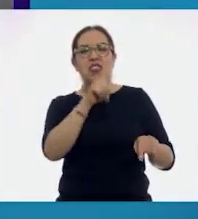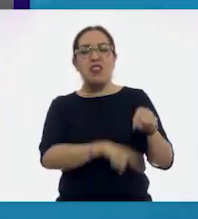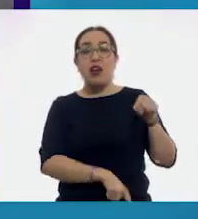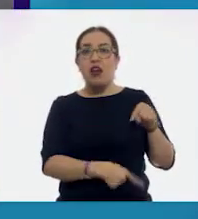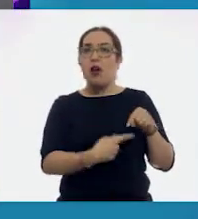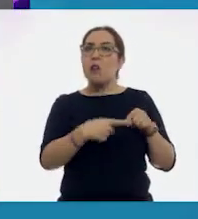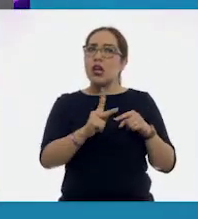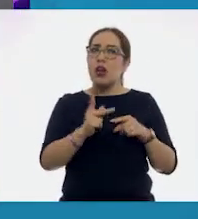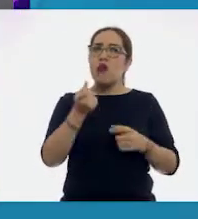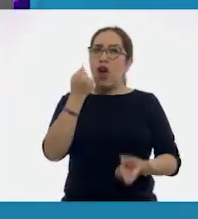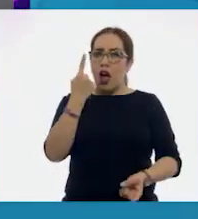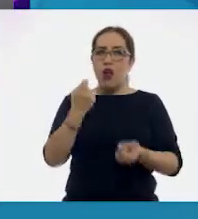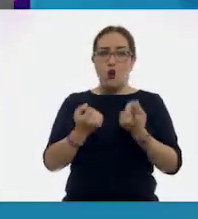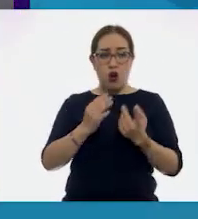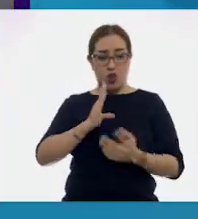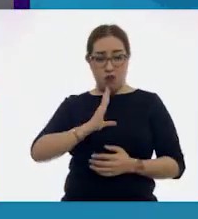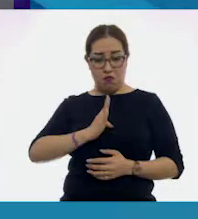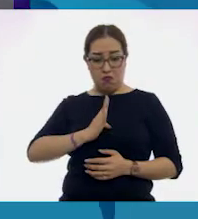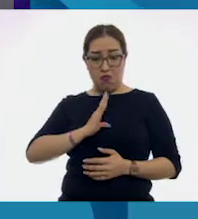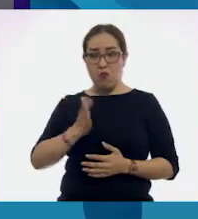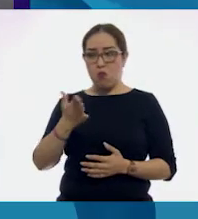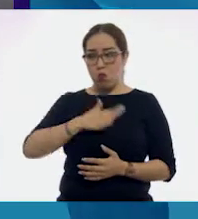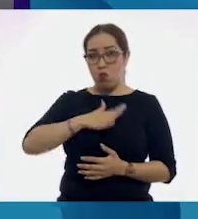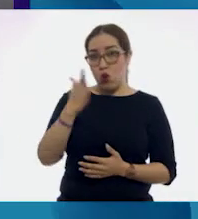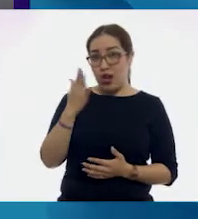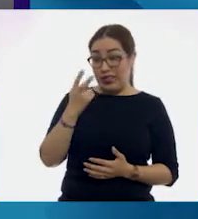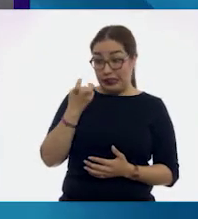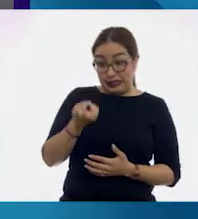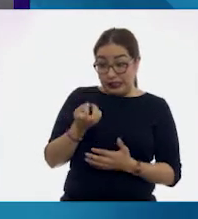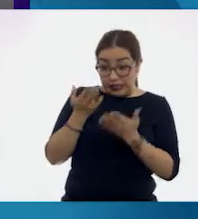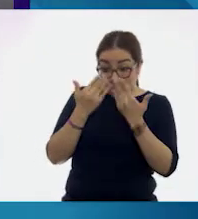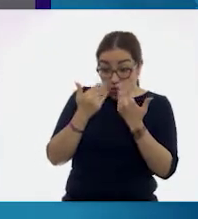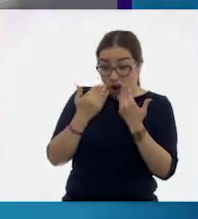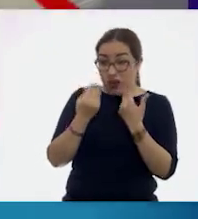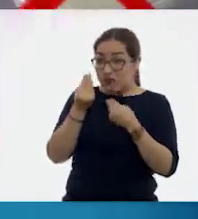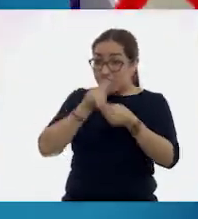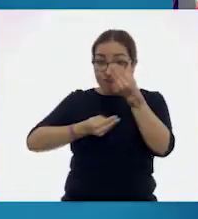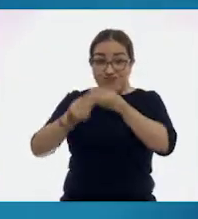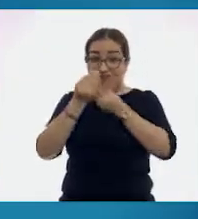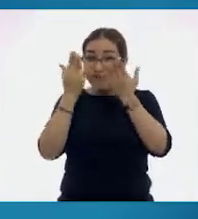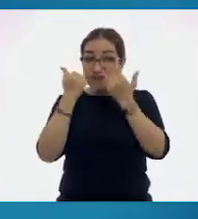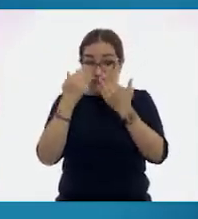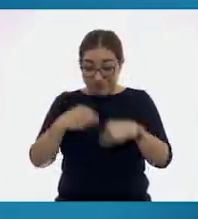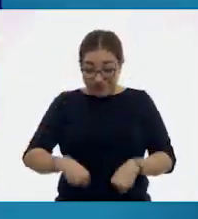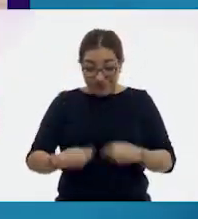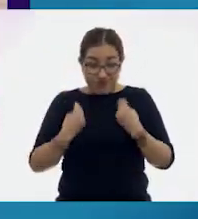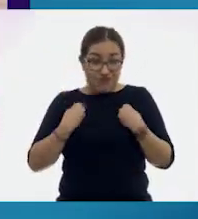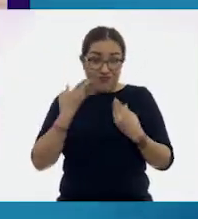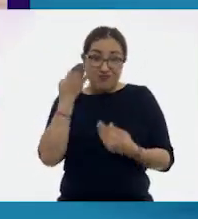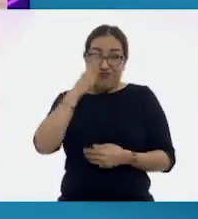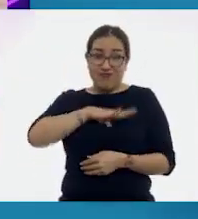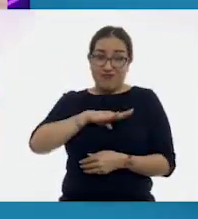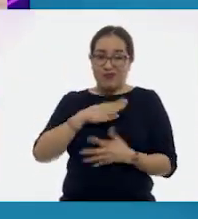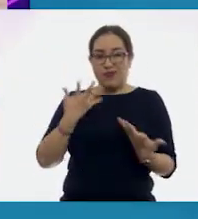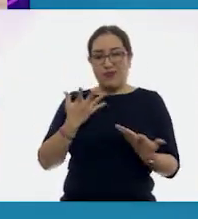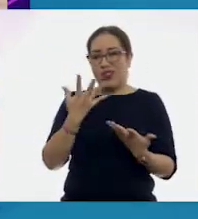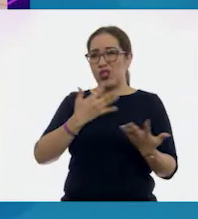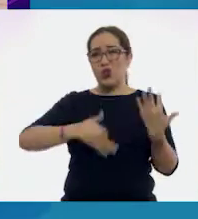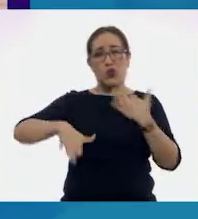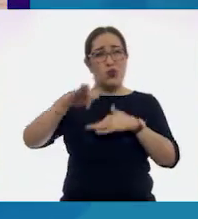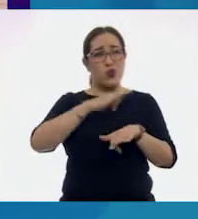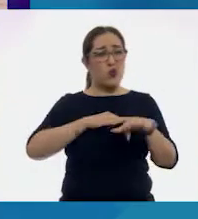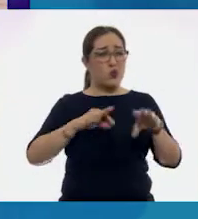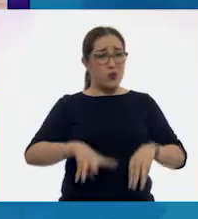que son benéficas y sin ellas no podríamos alimentarnos ni sobrevivir. Definitivamente todo sería muy